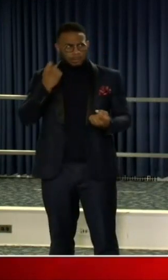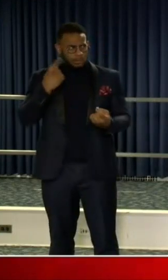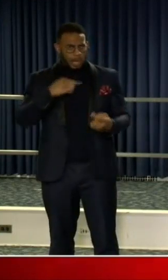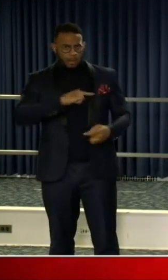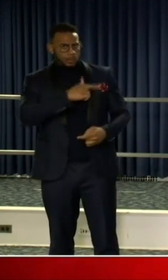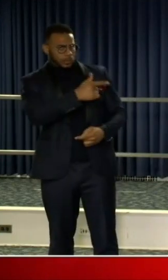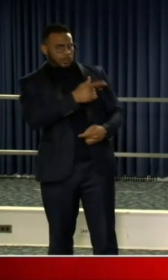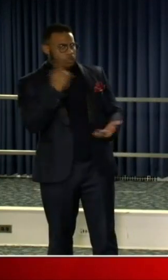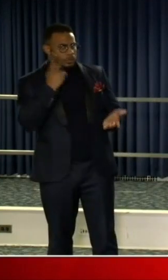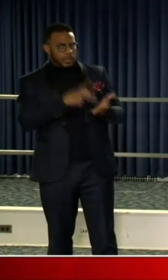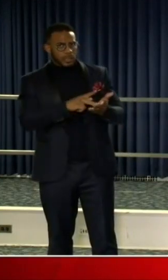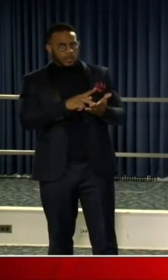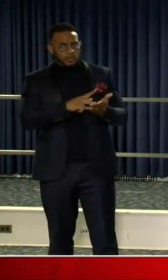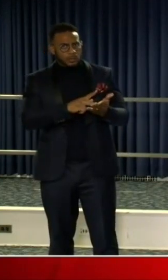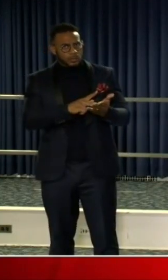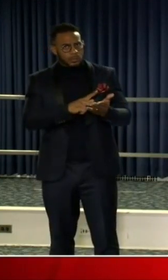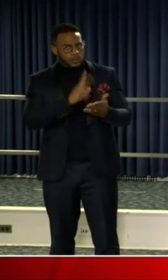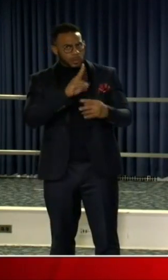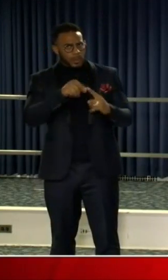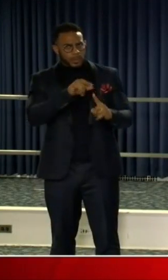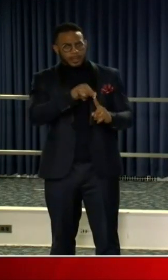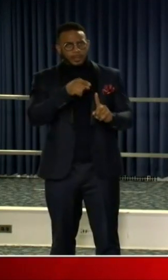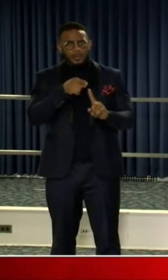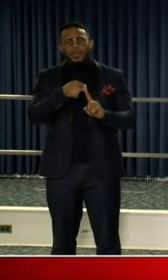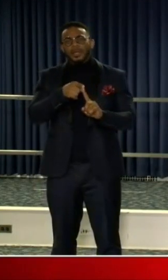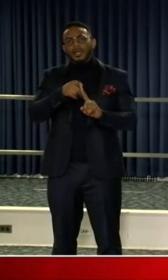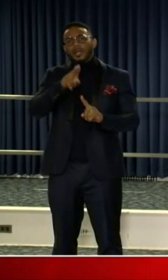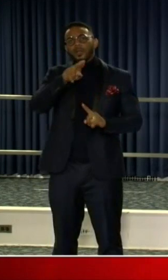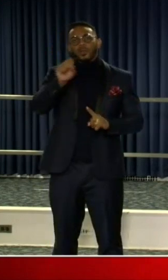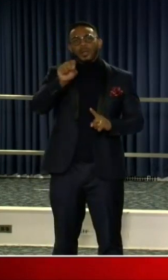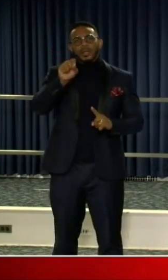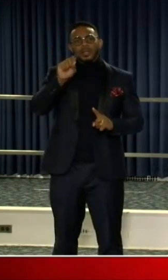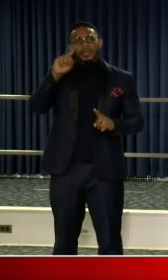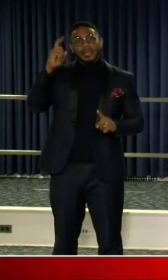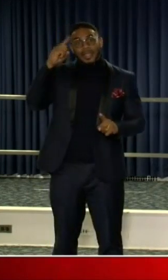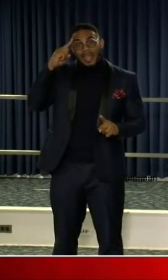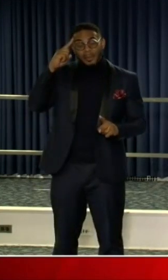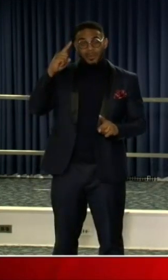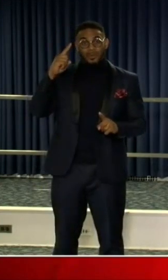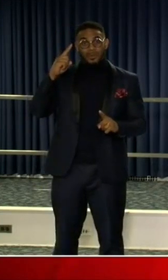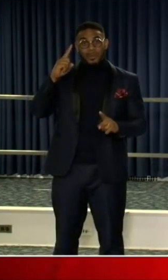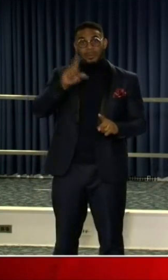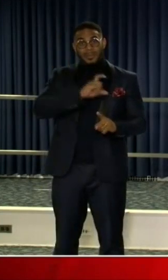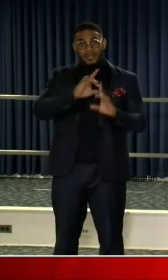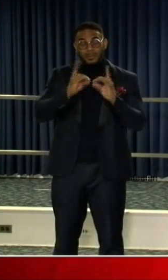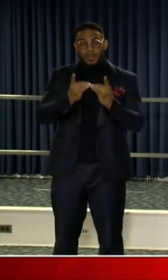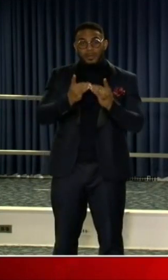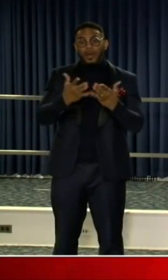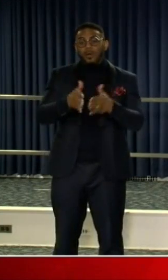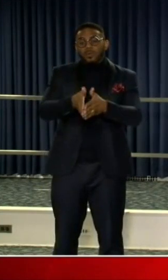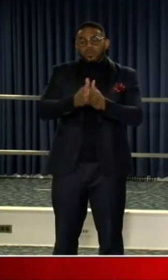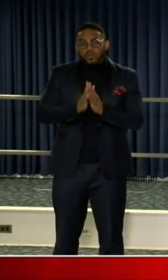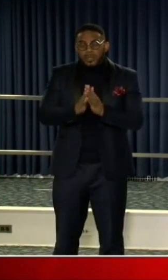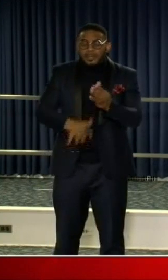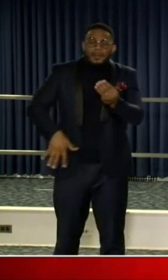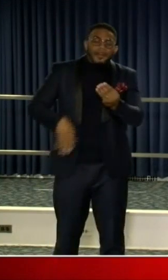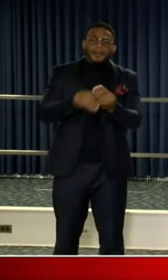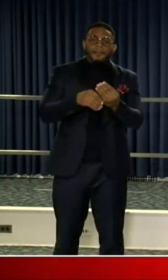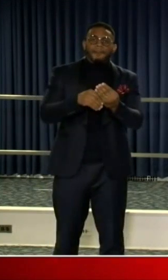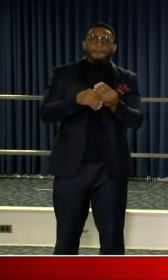Ejército. Además, según entiendo, y el secretario les hablará directamente de esto, la policía del